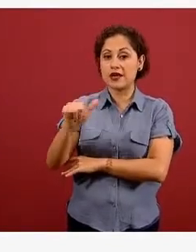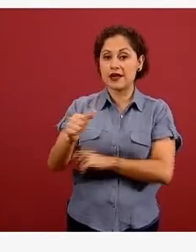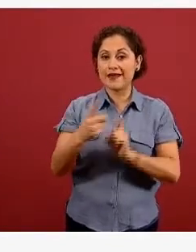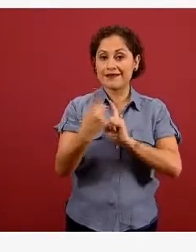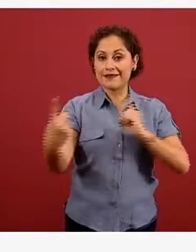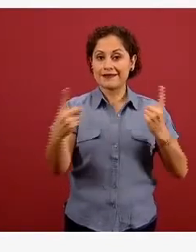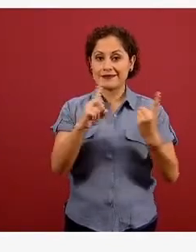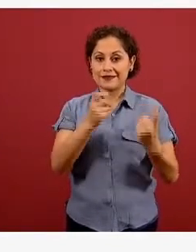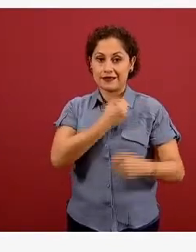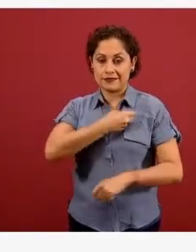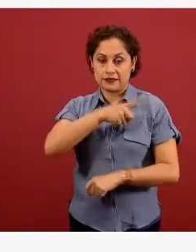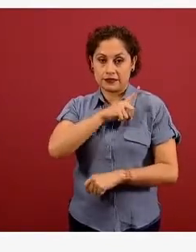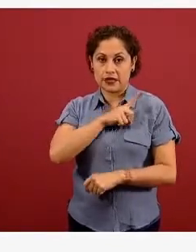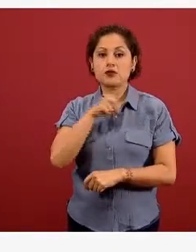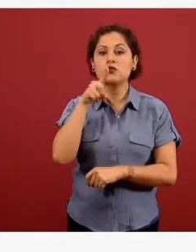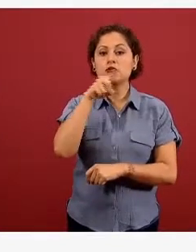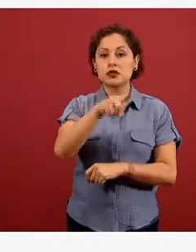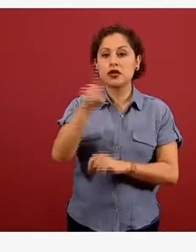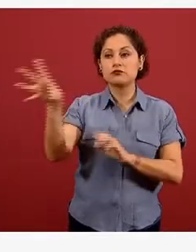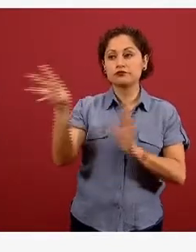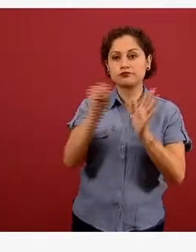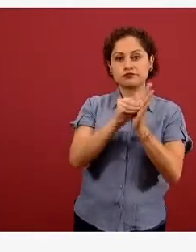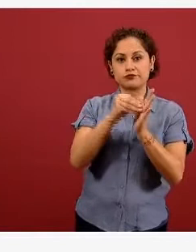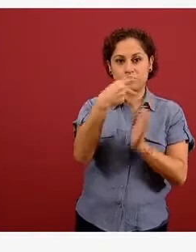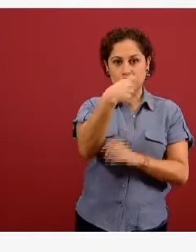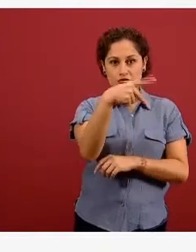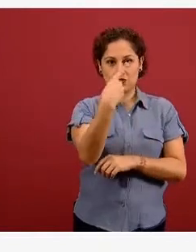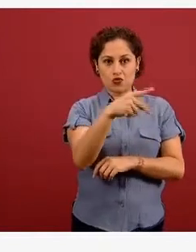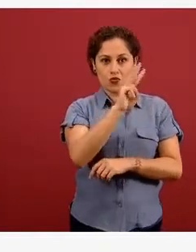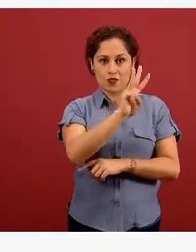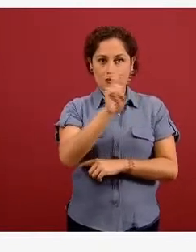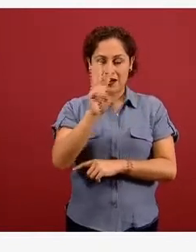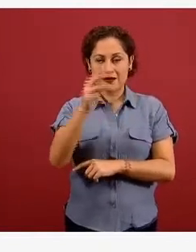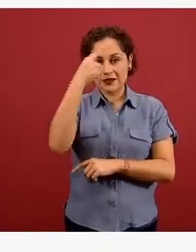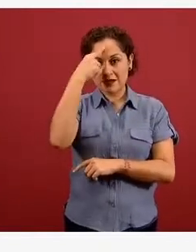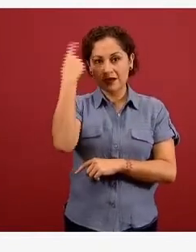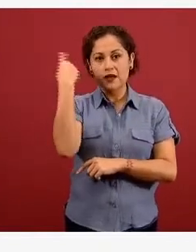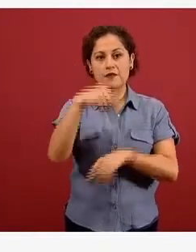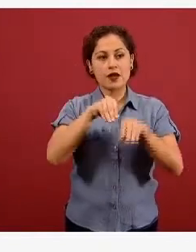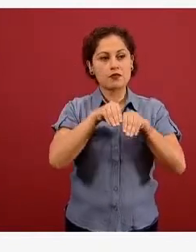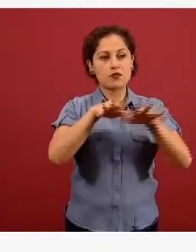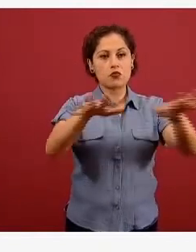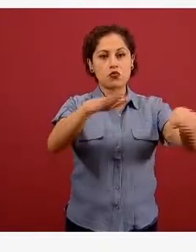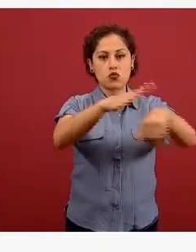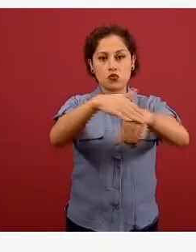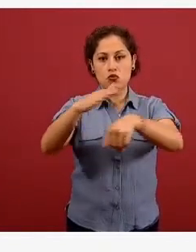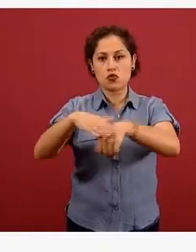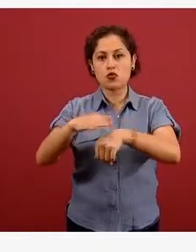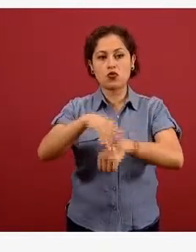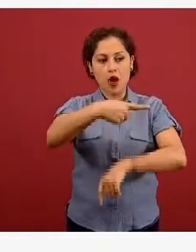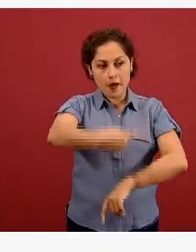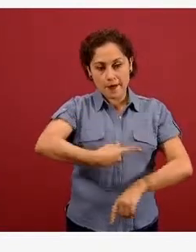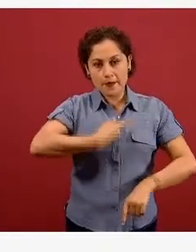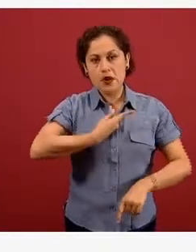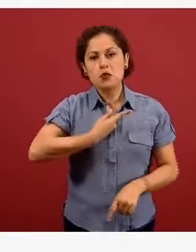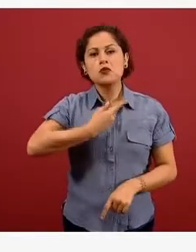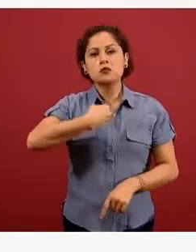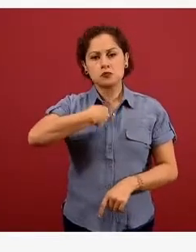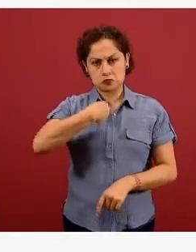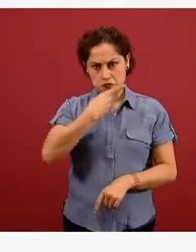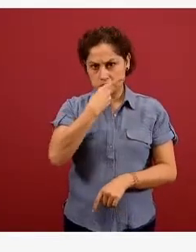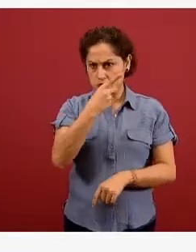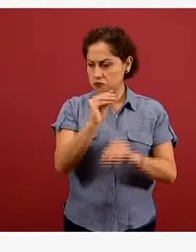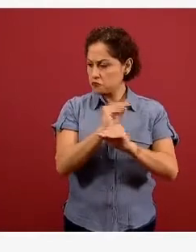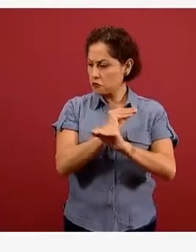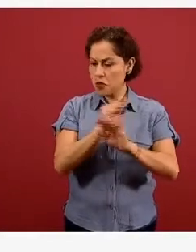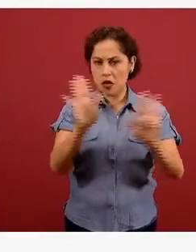costo para nosotros. También es un asunto de responsabilidad social. Se acercaron con nosotros, yo les dije, los